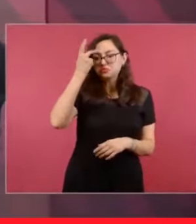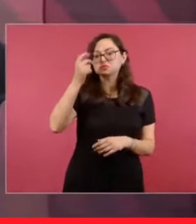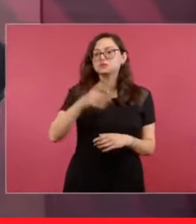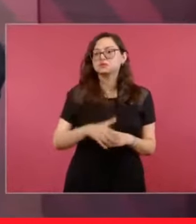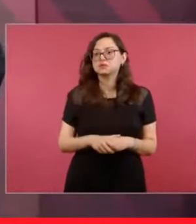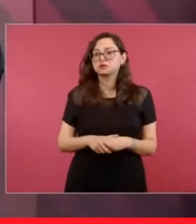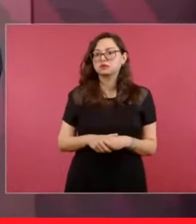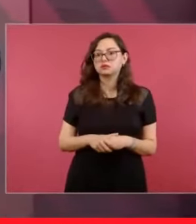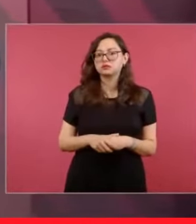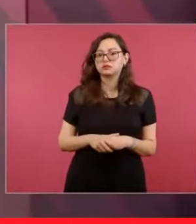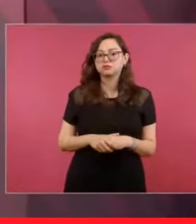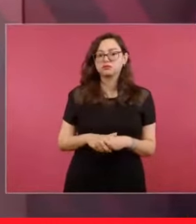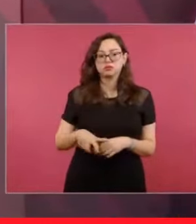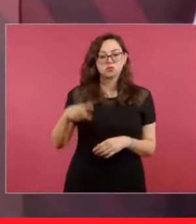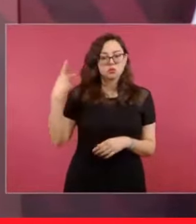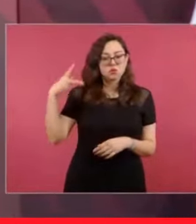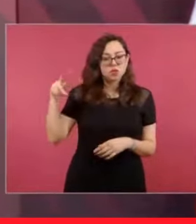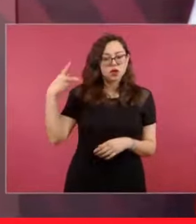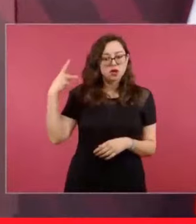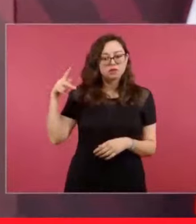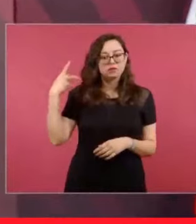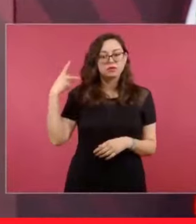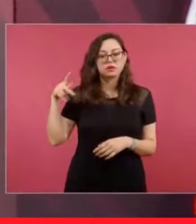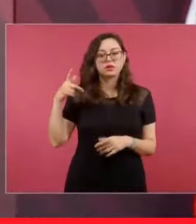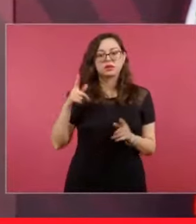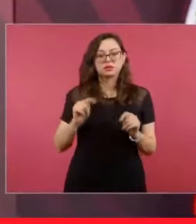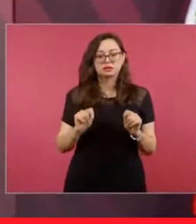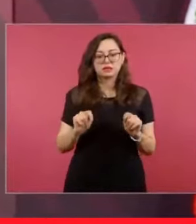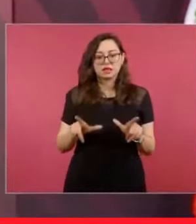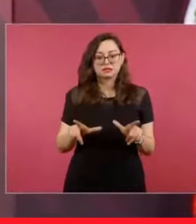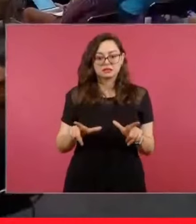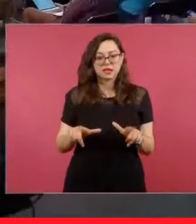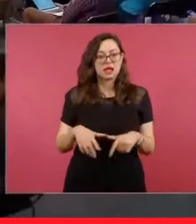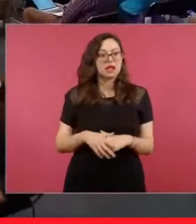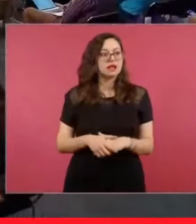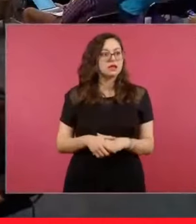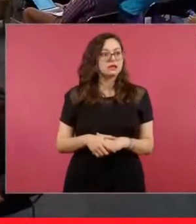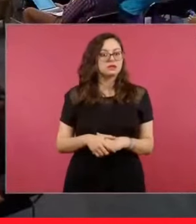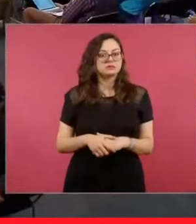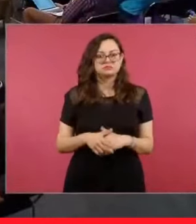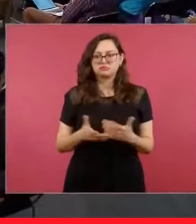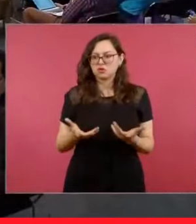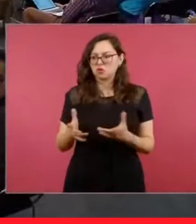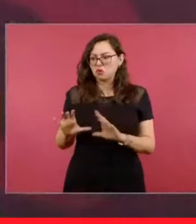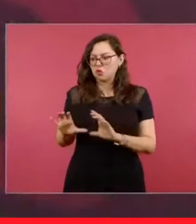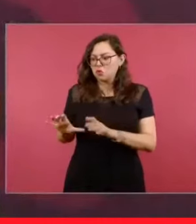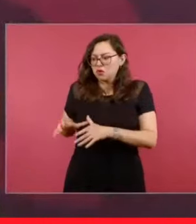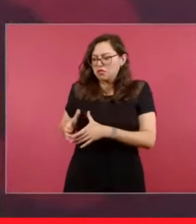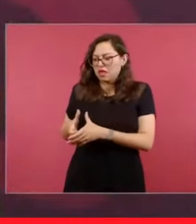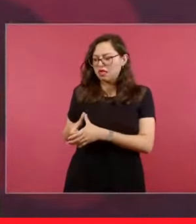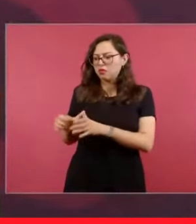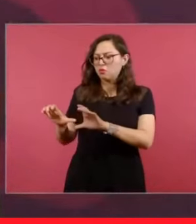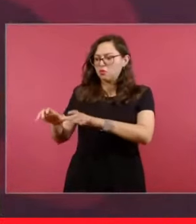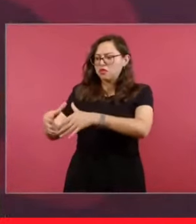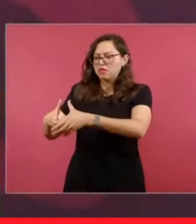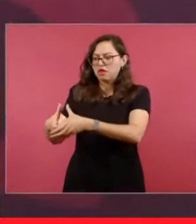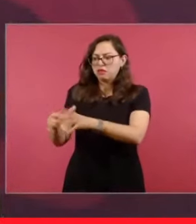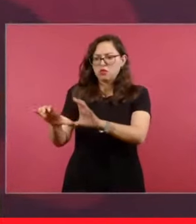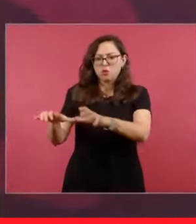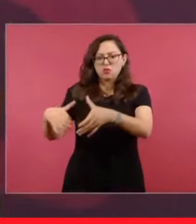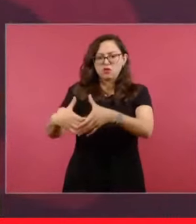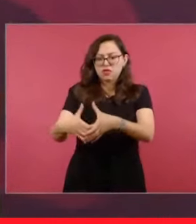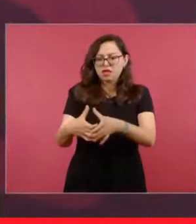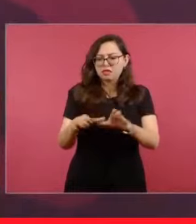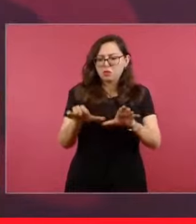Potosina de Puebla trascala ahí no hay